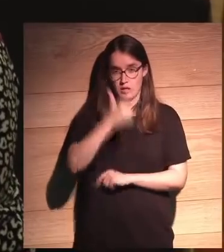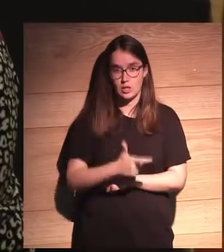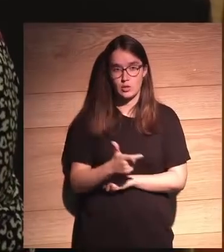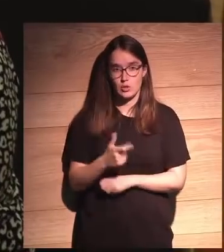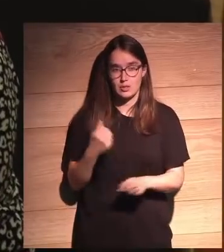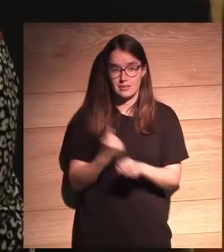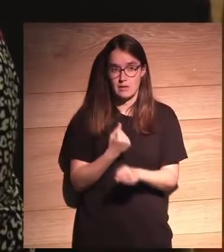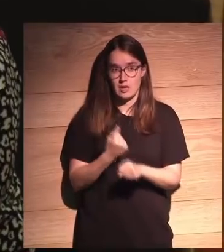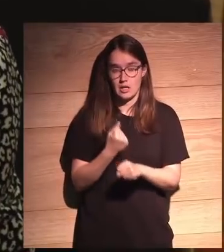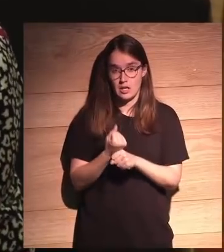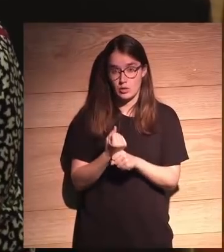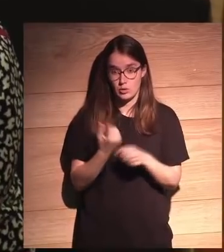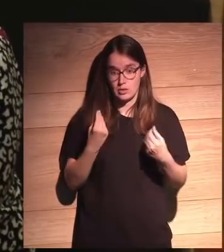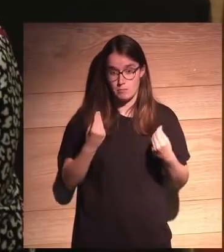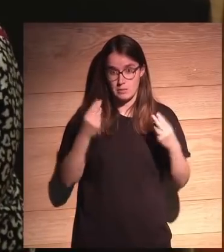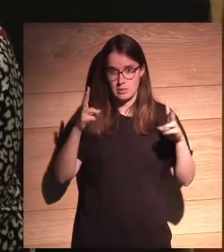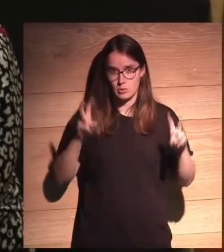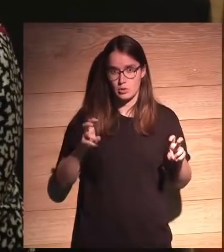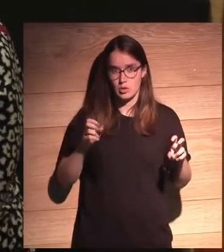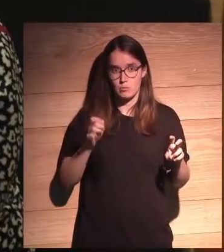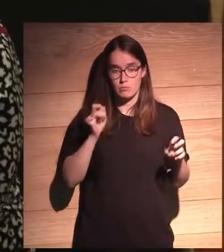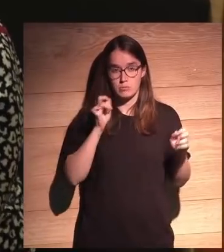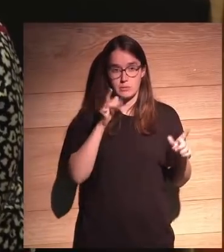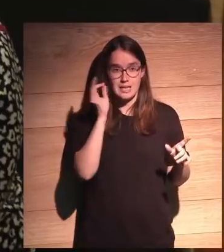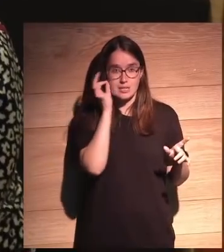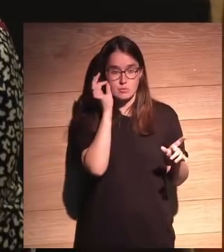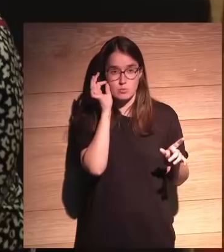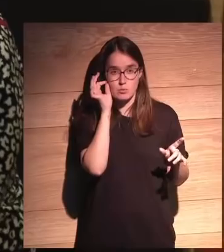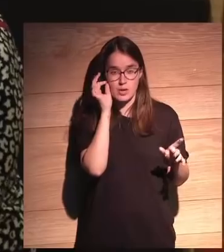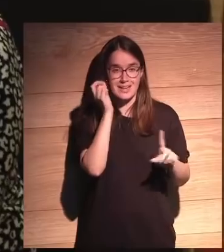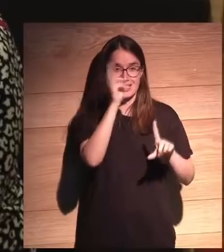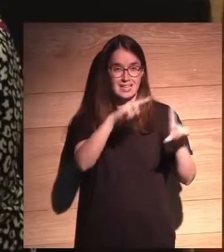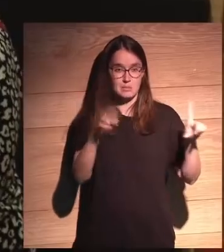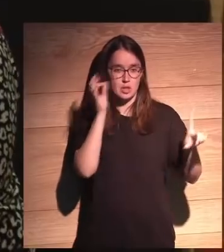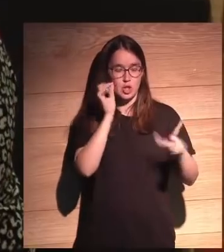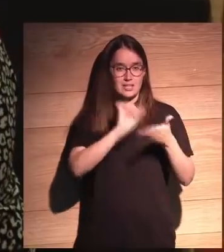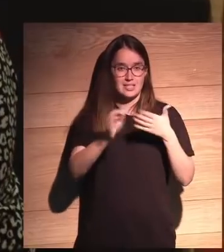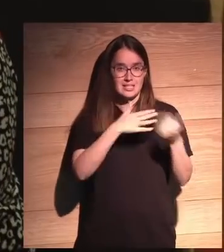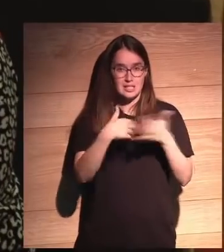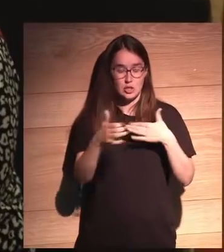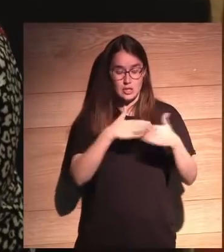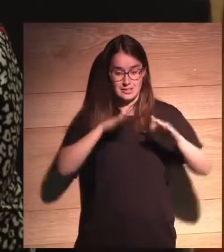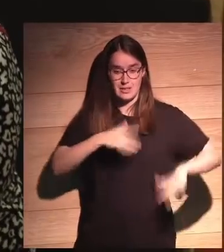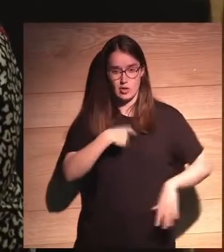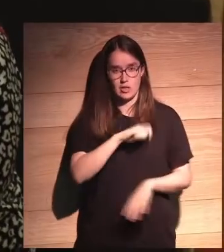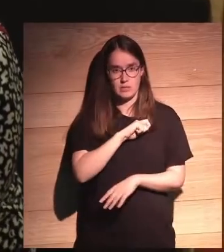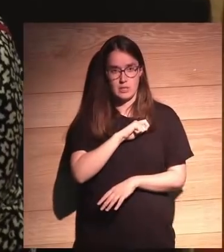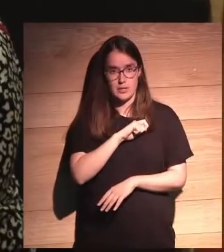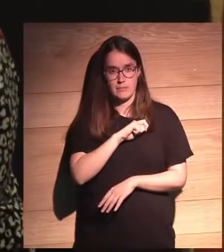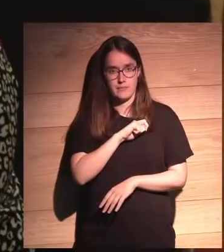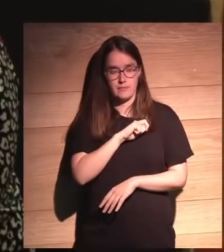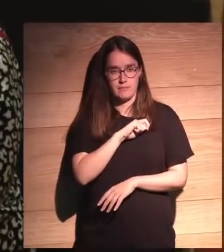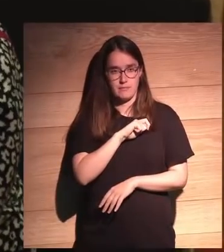llevo trabajando en esto, lo que he observado es que las mujeres, lo mismo las pintoras que las escritoras que se quedaron aquí, fueron